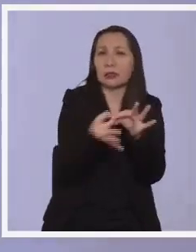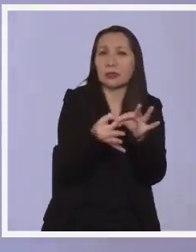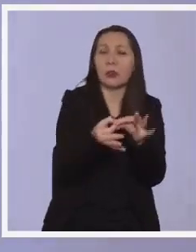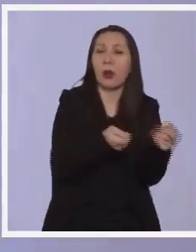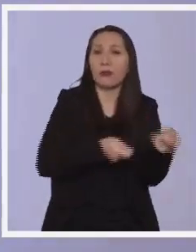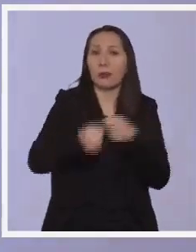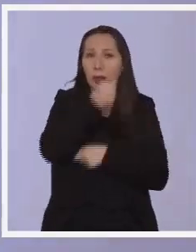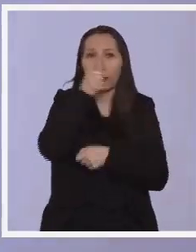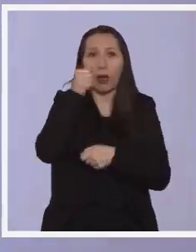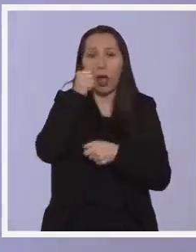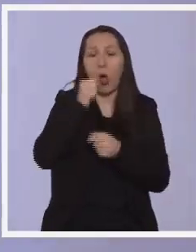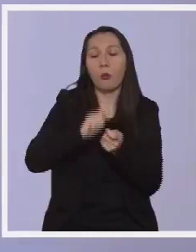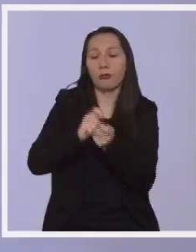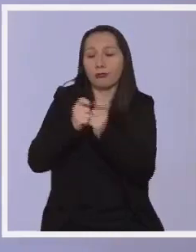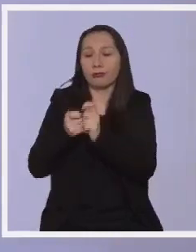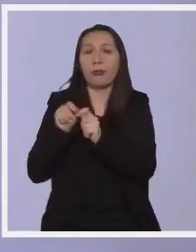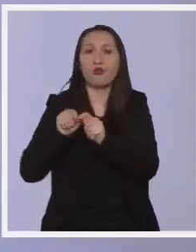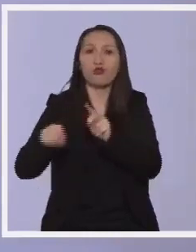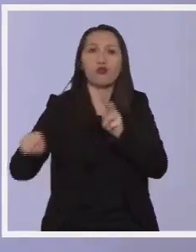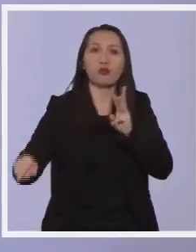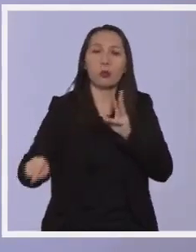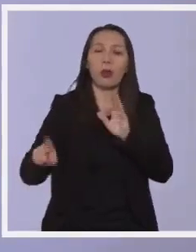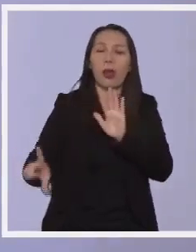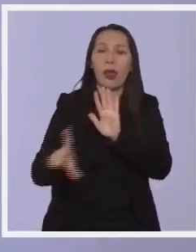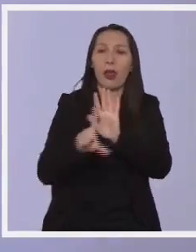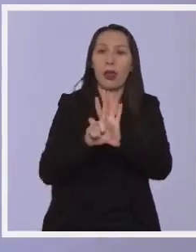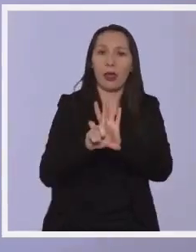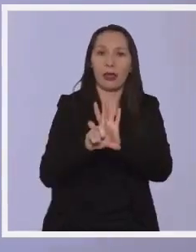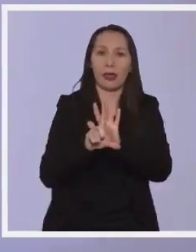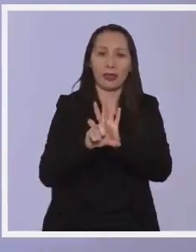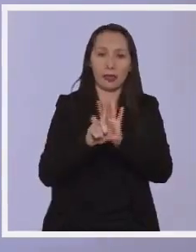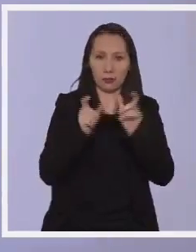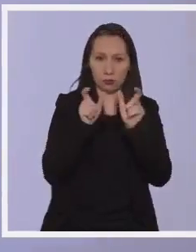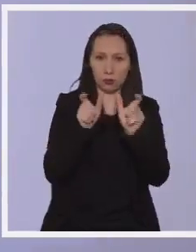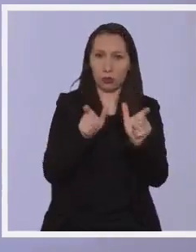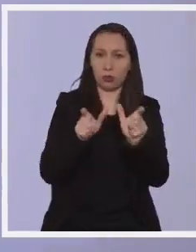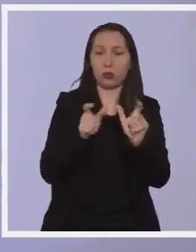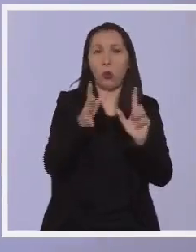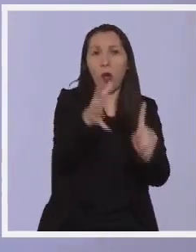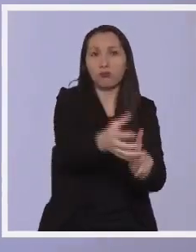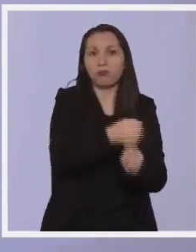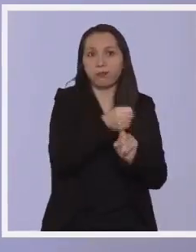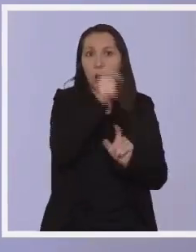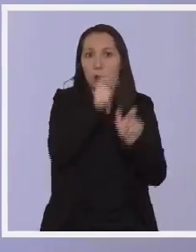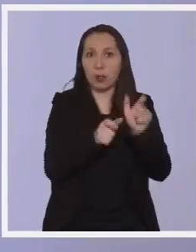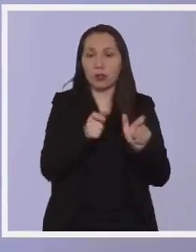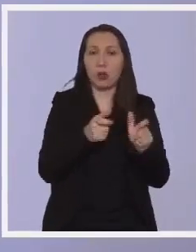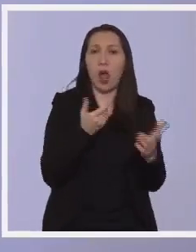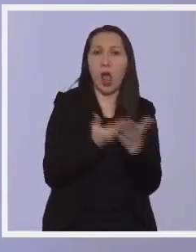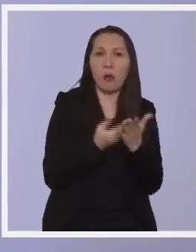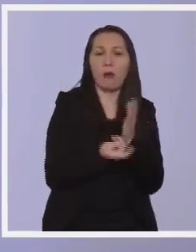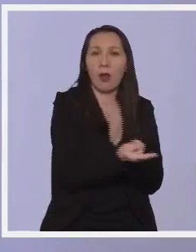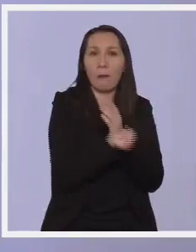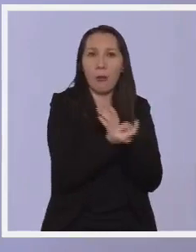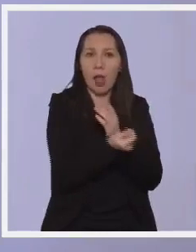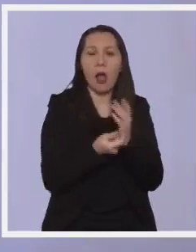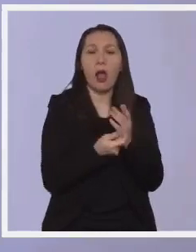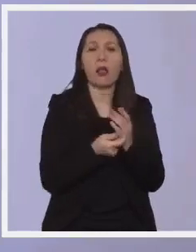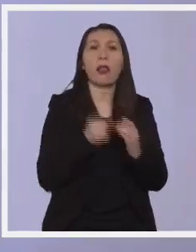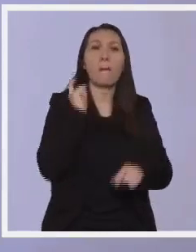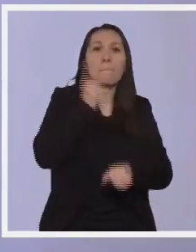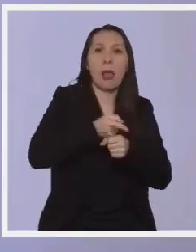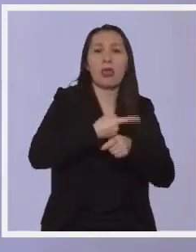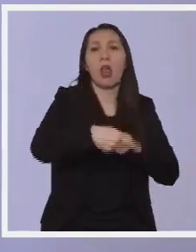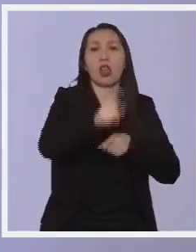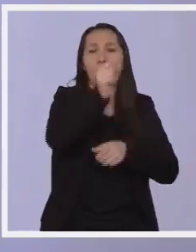el narcotráfico hoy día funciona. La ley que regula el secuestro, la extorsión, el sicariato,